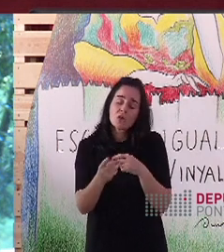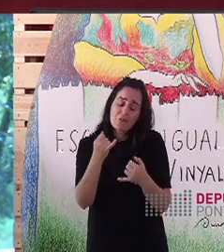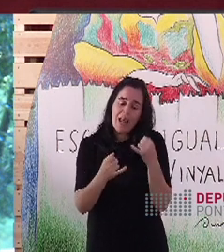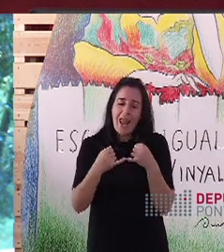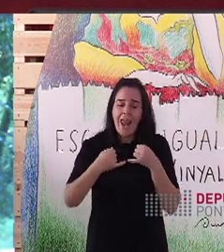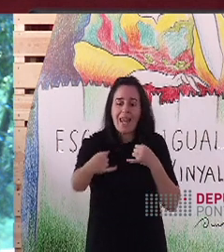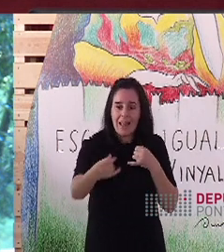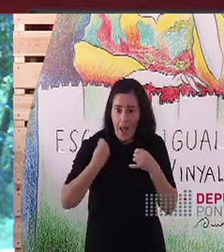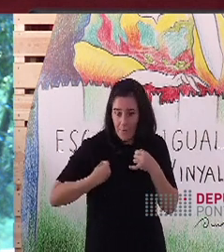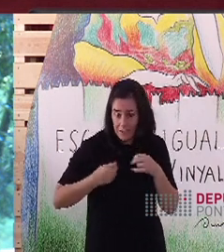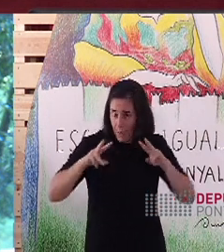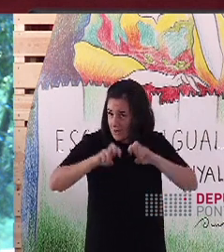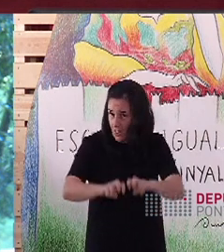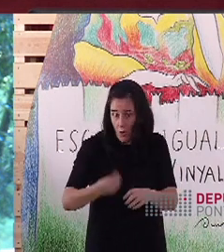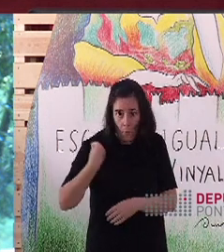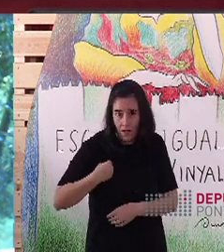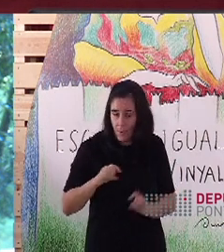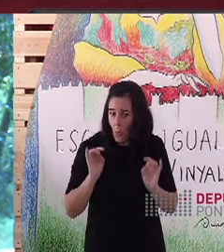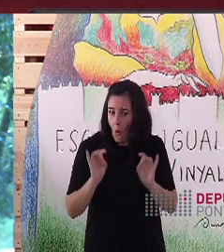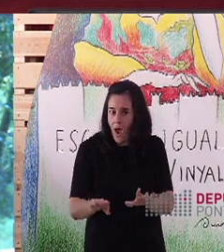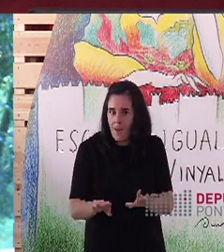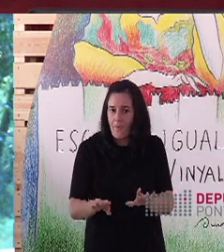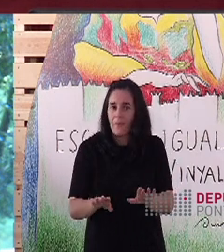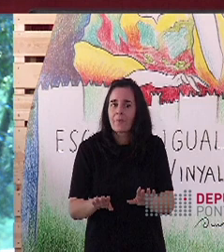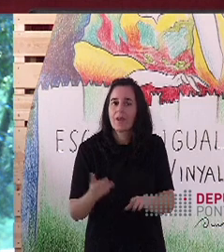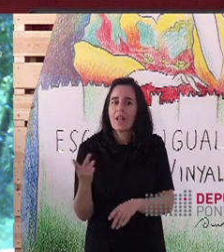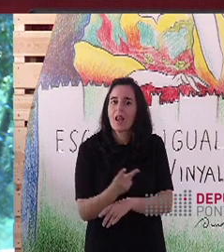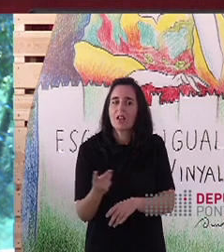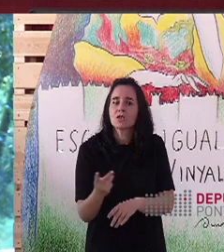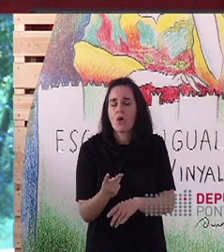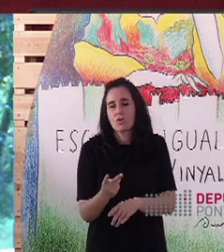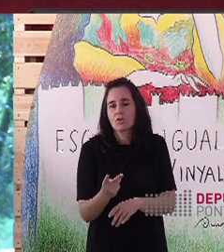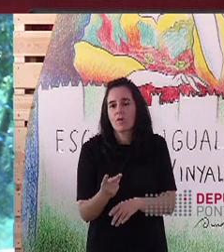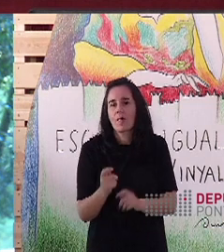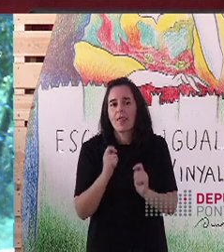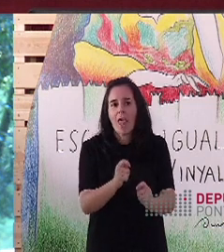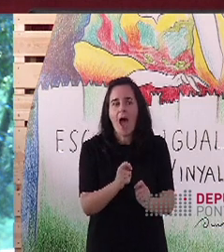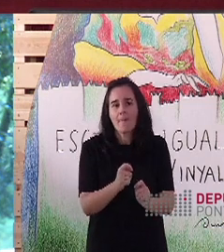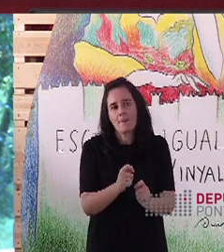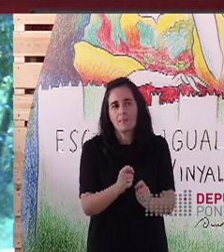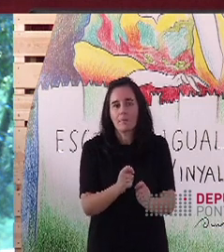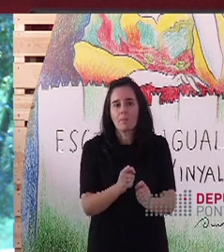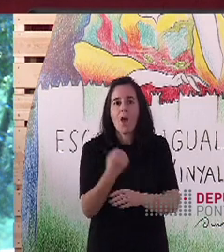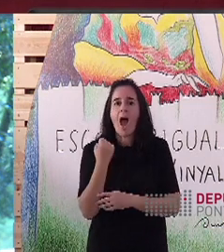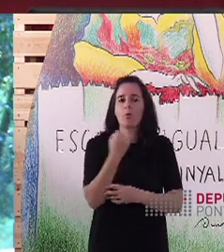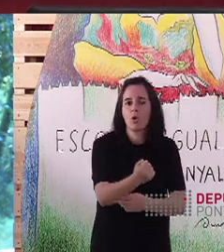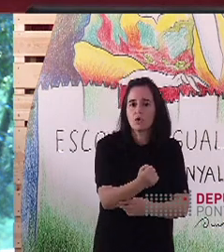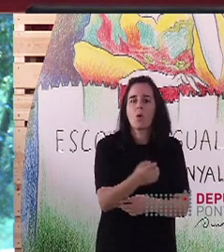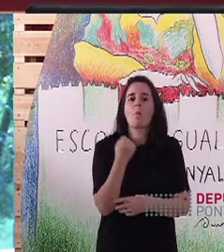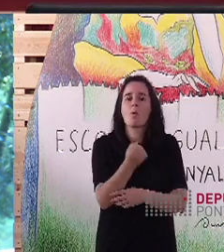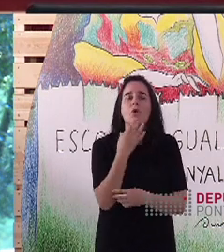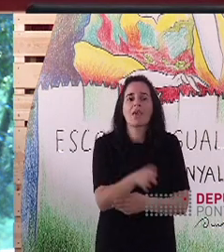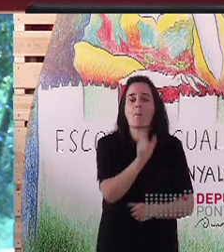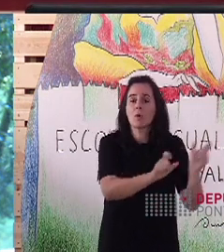de investigación en los cuales se apoyan aquellas posiciones que consideran que la prostitución es un acto de